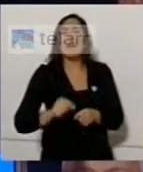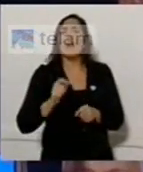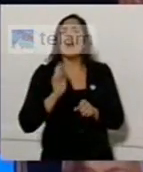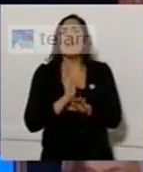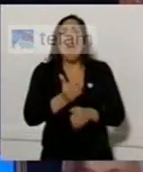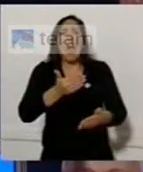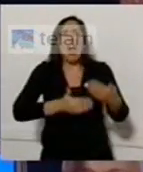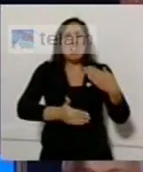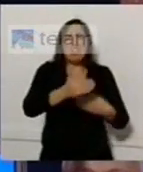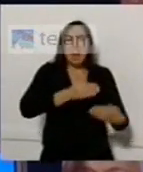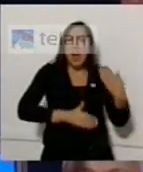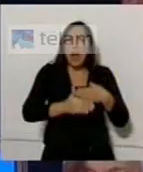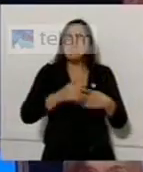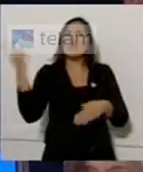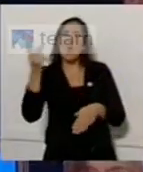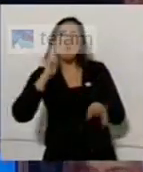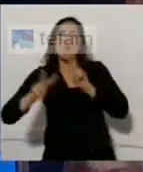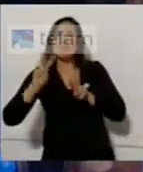las herramientas.